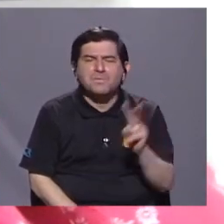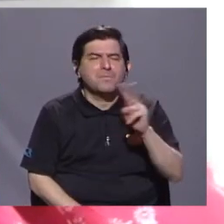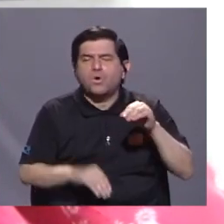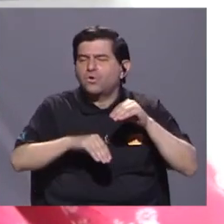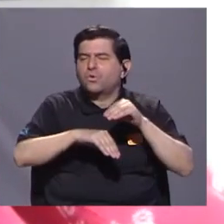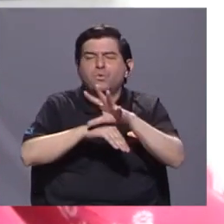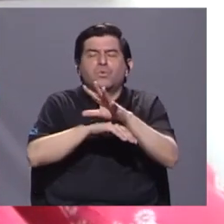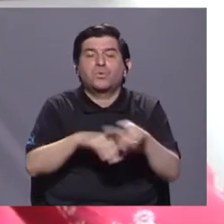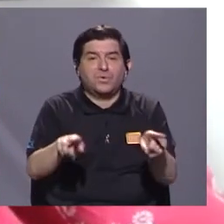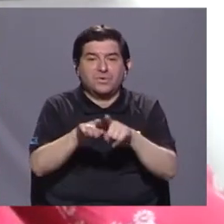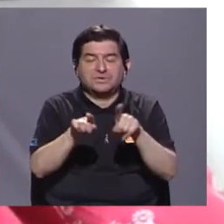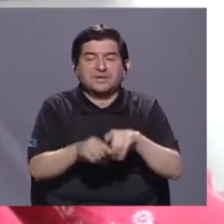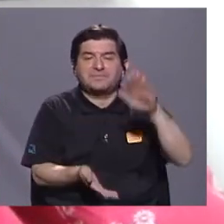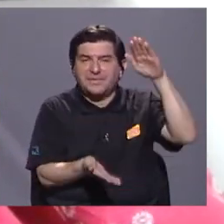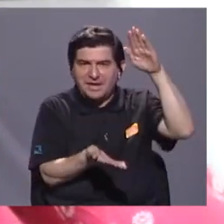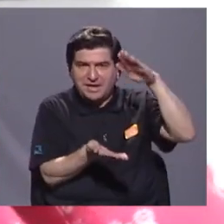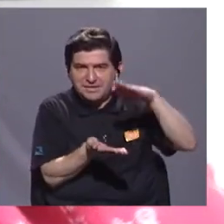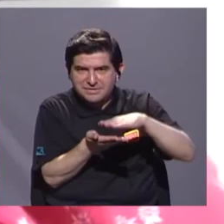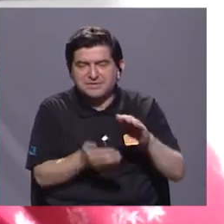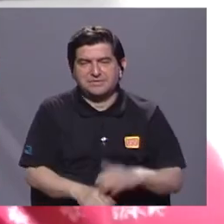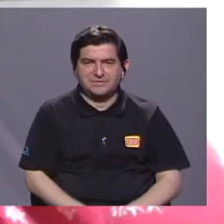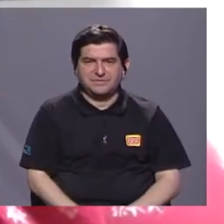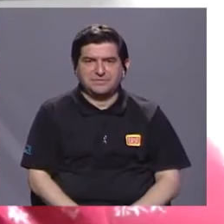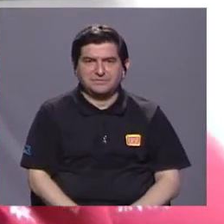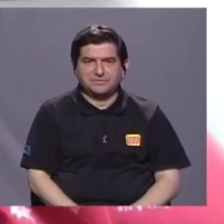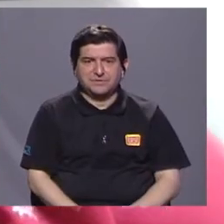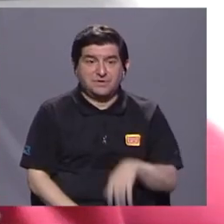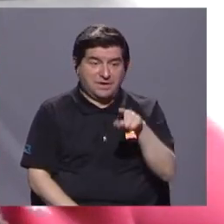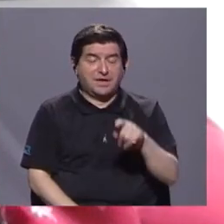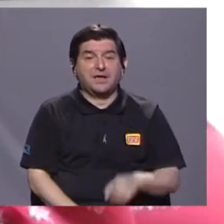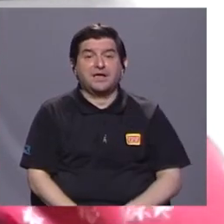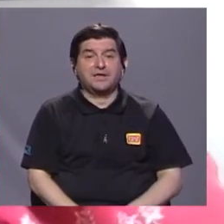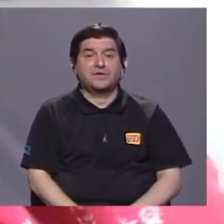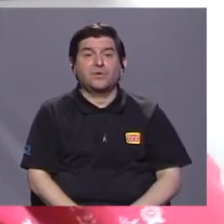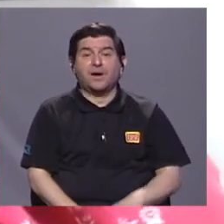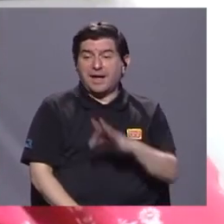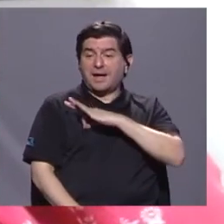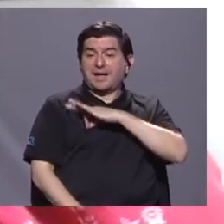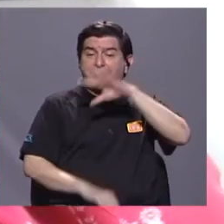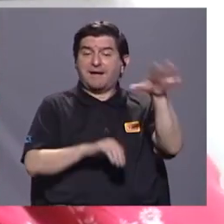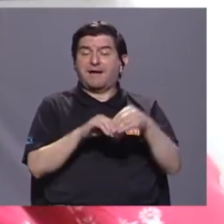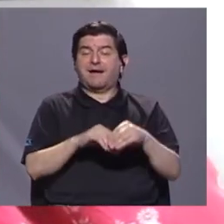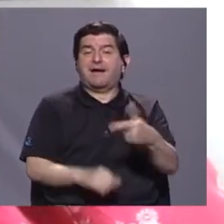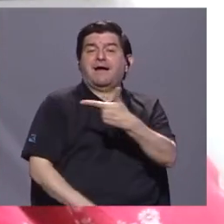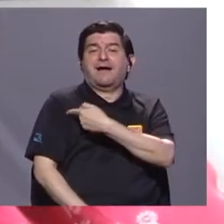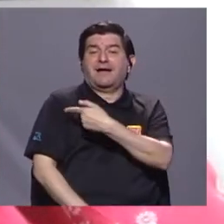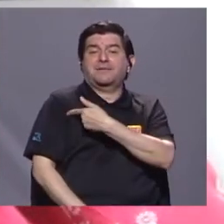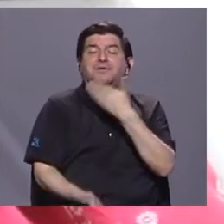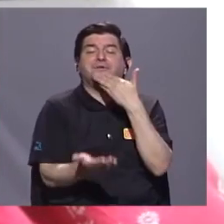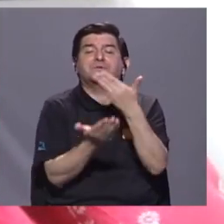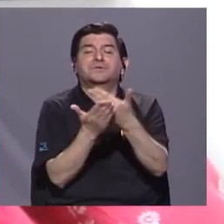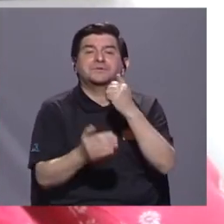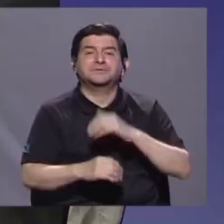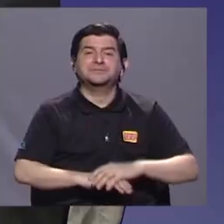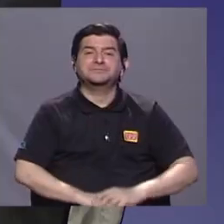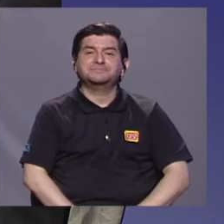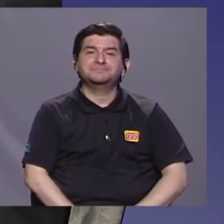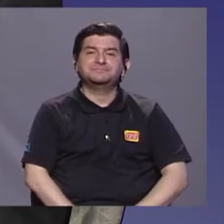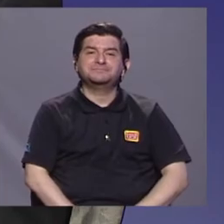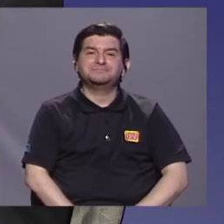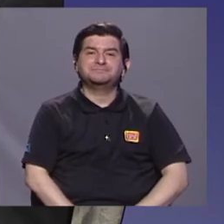entonces también se ve una disminución en la transmisión lo cual le da todavía un plus más a estas vacunas que son tan buenas